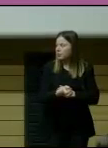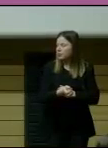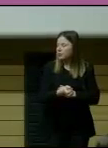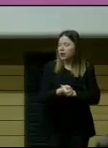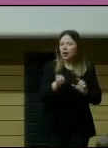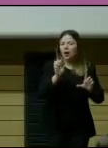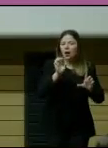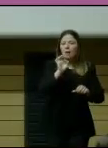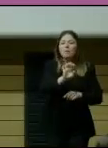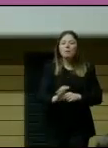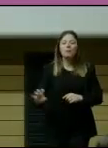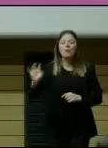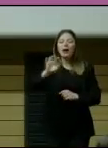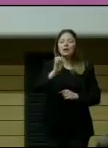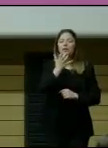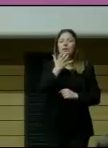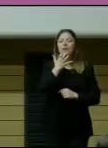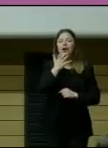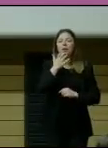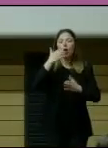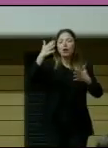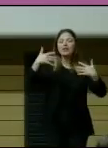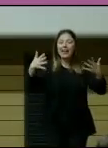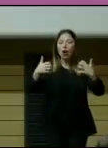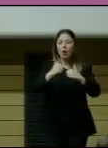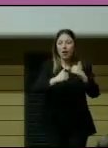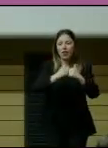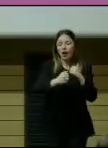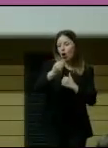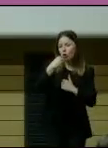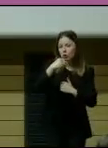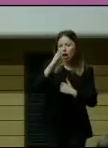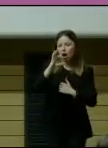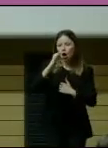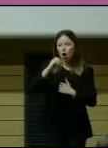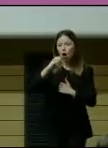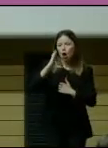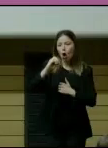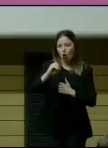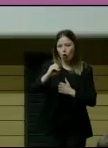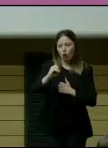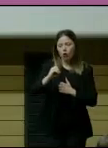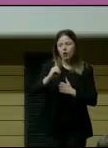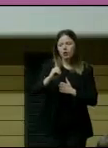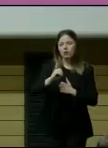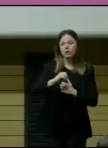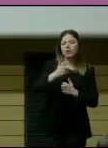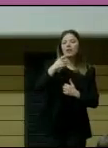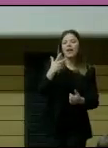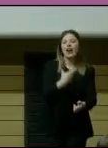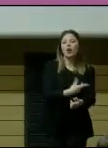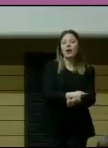los países que conformaban el telón de acero, allí históricamente se consumía compot, que es un tipo de droga. Hay gente que le llama la